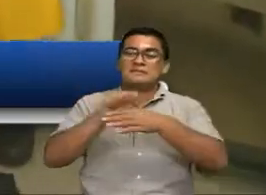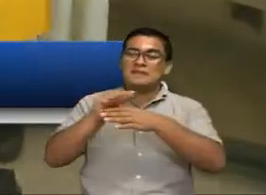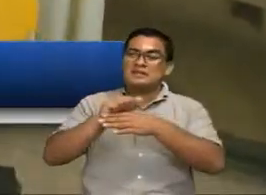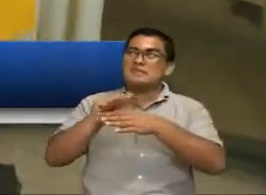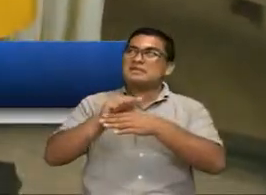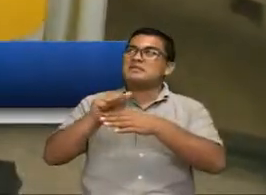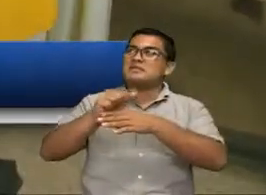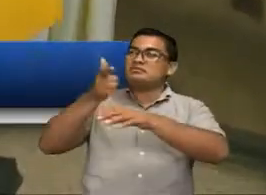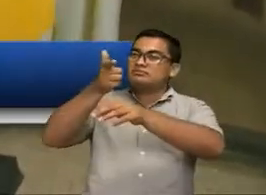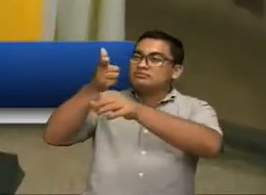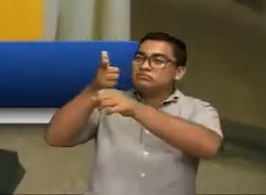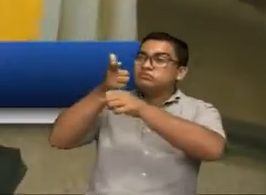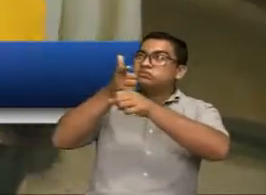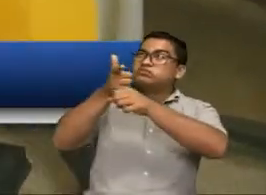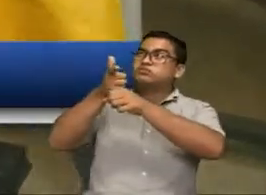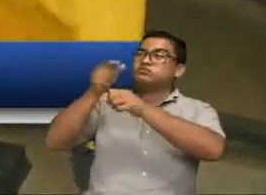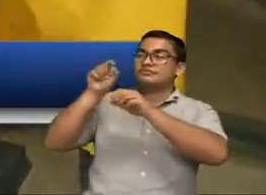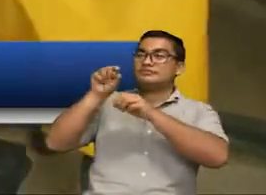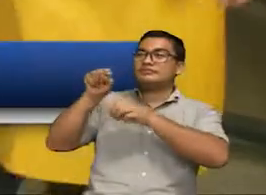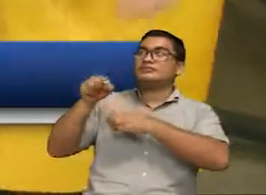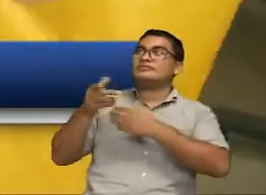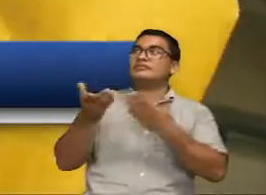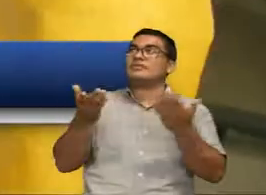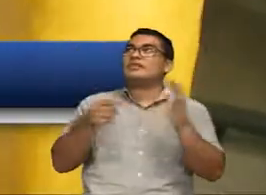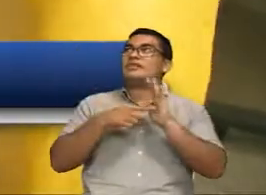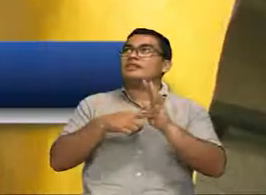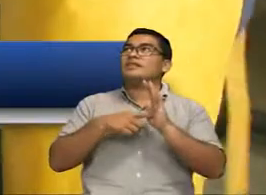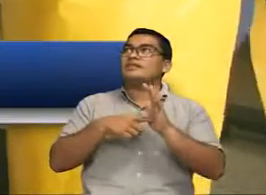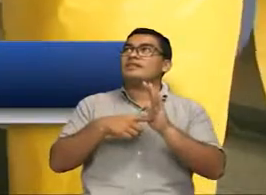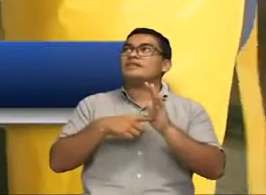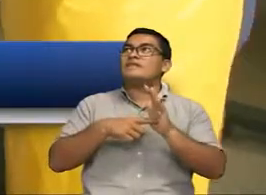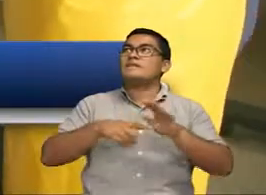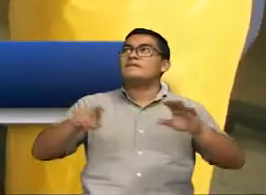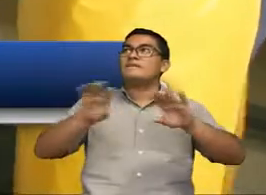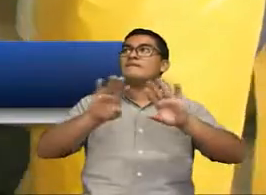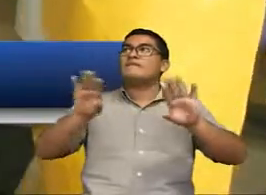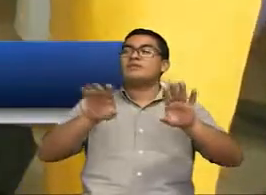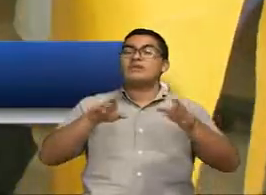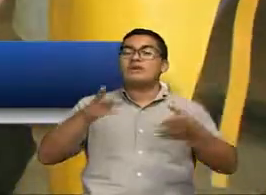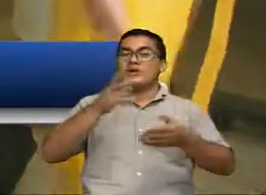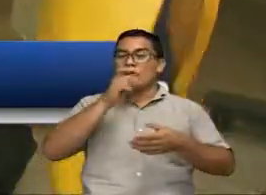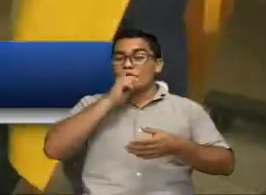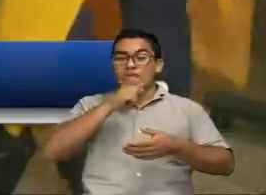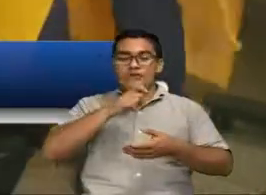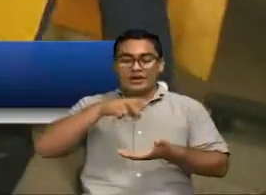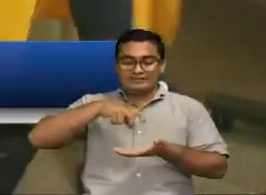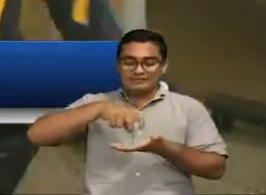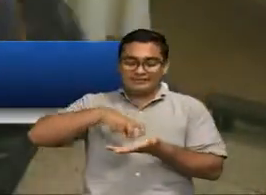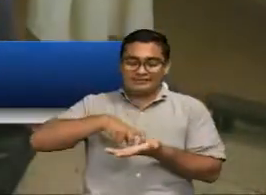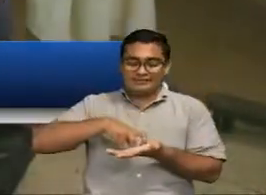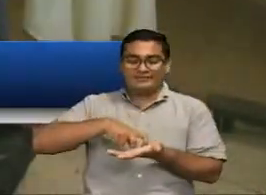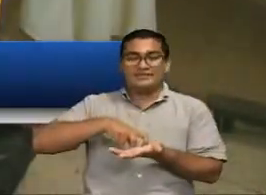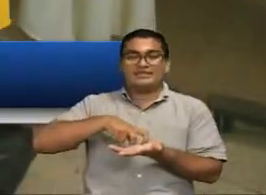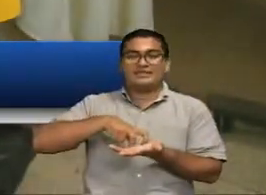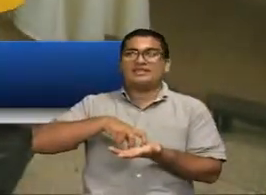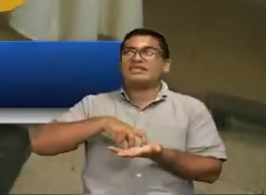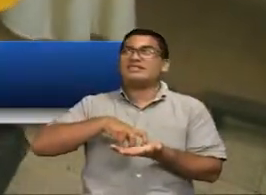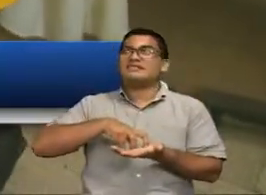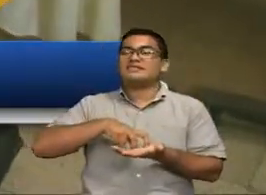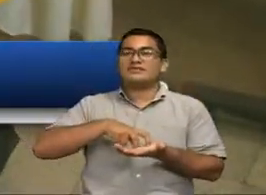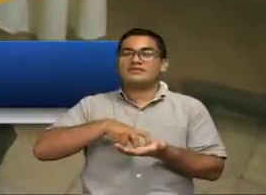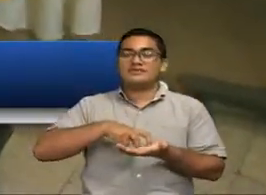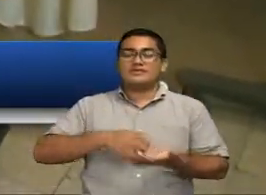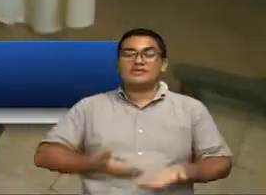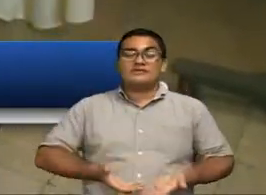Así. Entonces, esa es la que más prefieren ellas porque la presión intraabdominal es